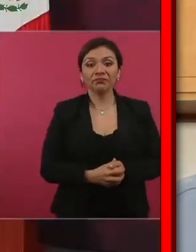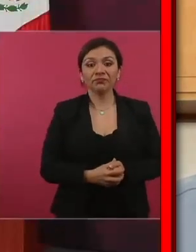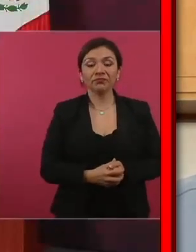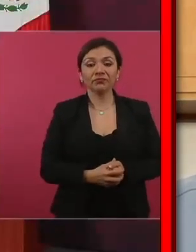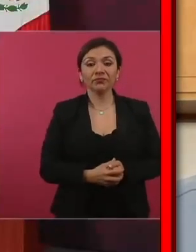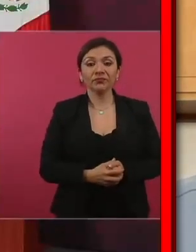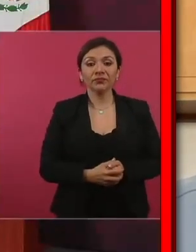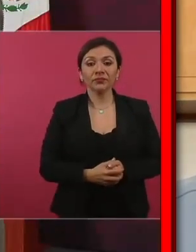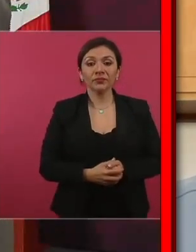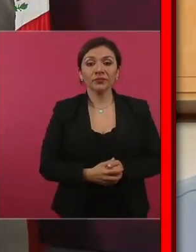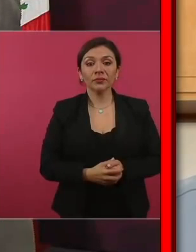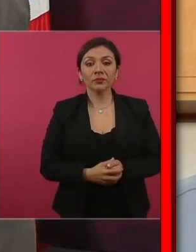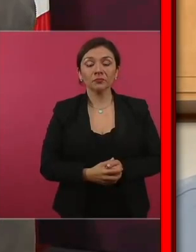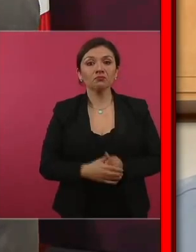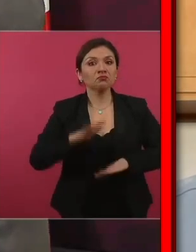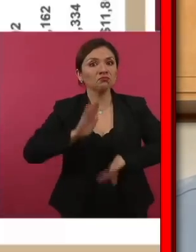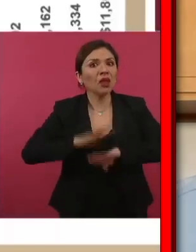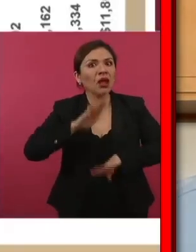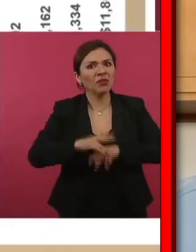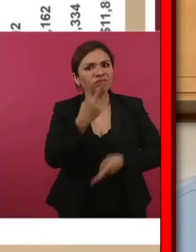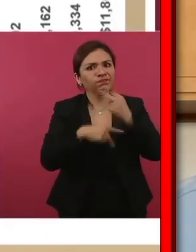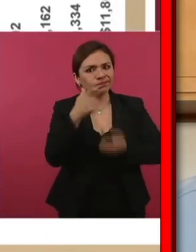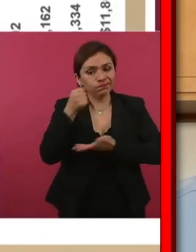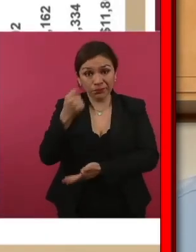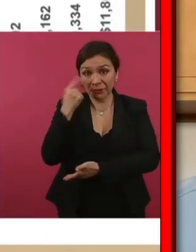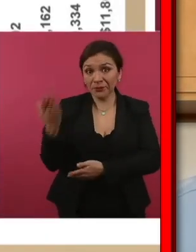cada vez llega más inversión